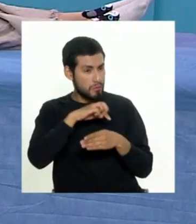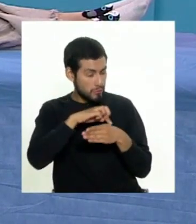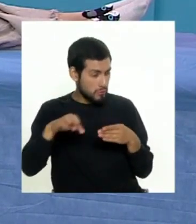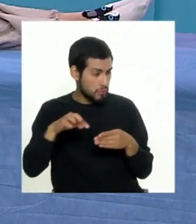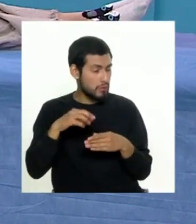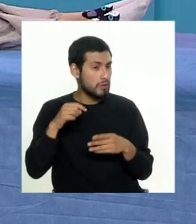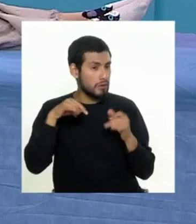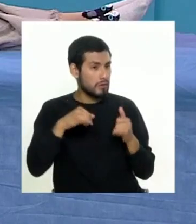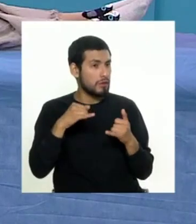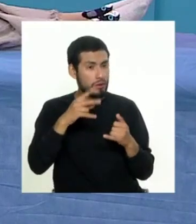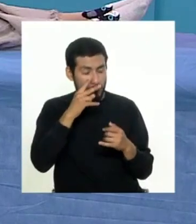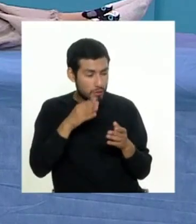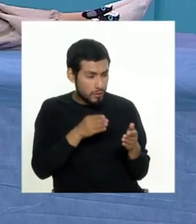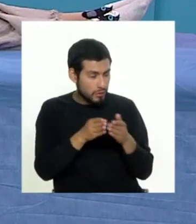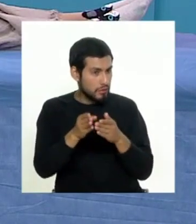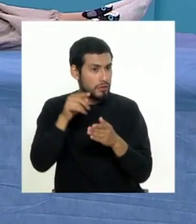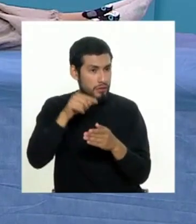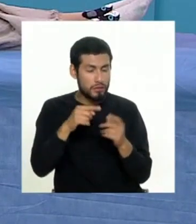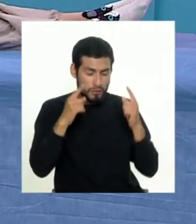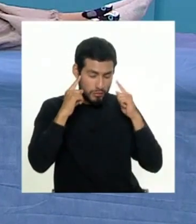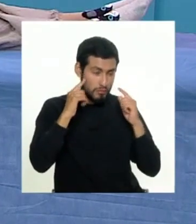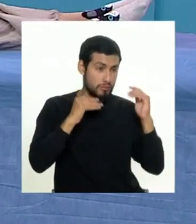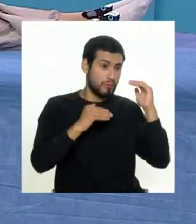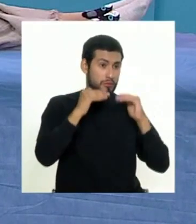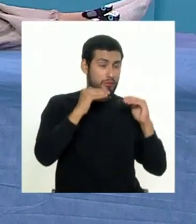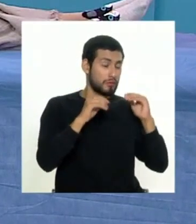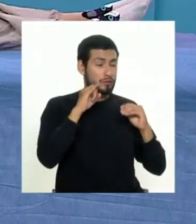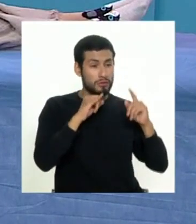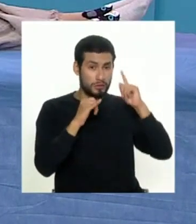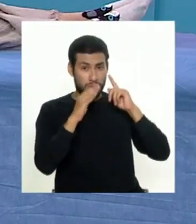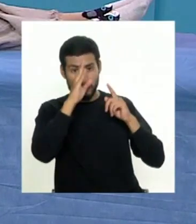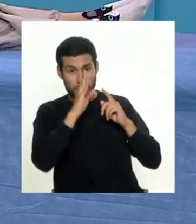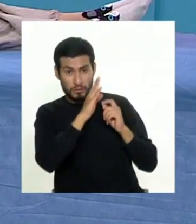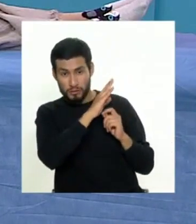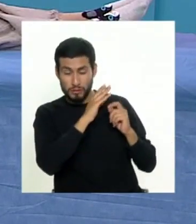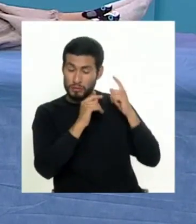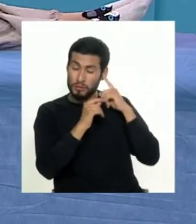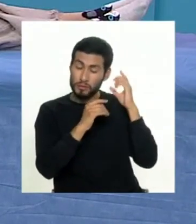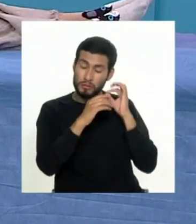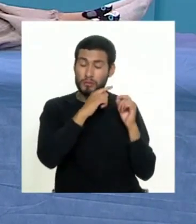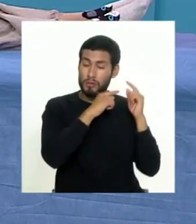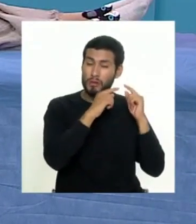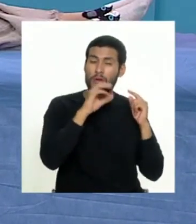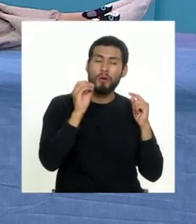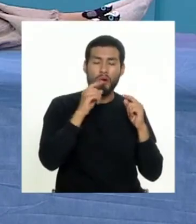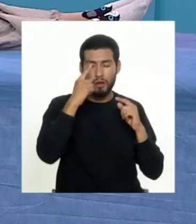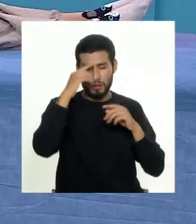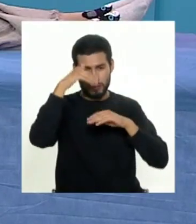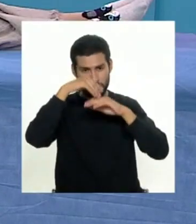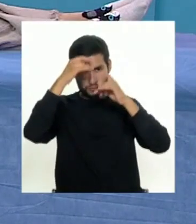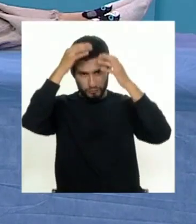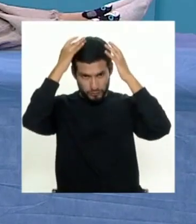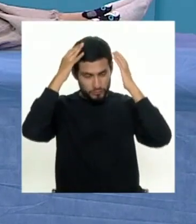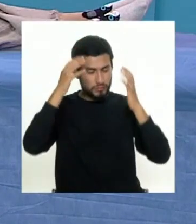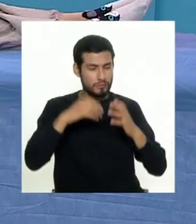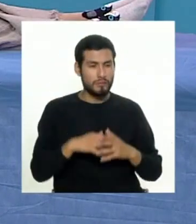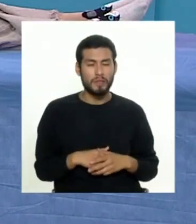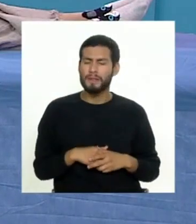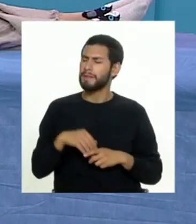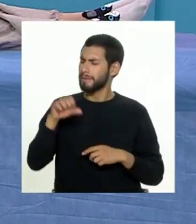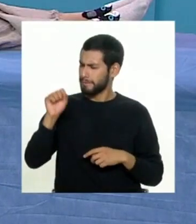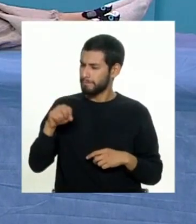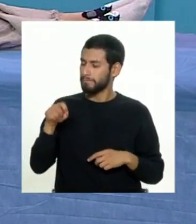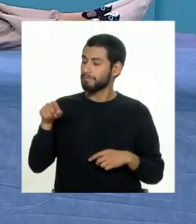porque estamos encontrando el camino de este vértigo, si es periférico, o sea, si viene el oído, o es central, es de carácter cerebral, ¿no? Claro que sí.